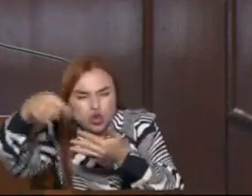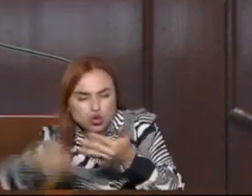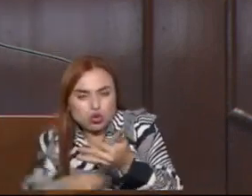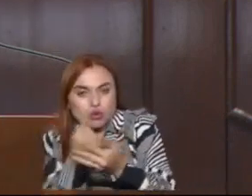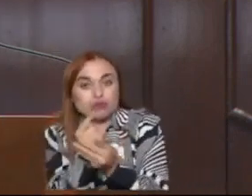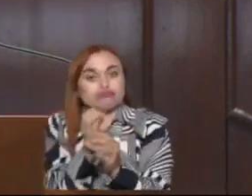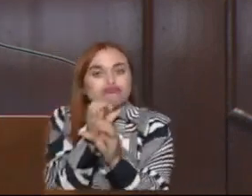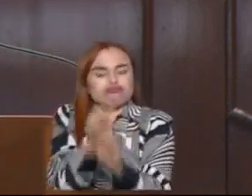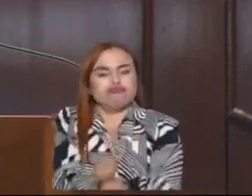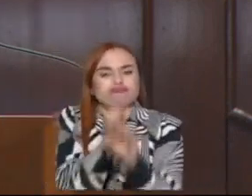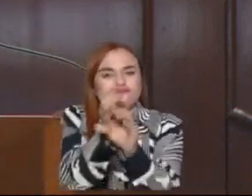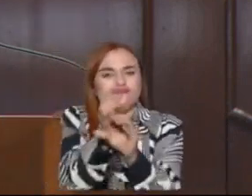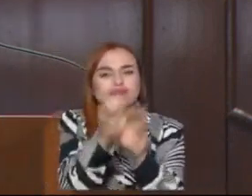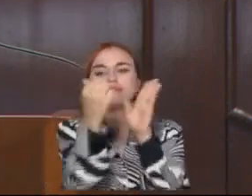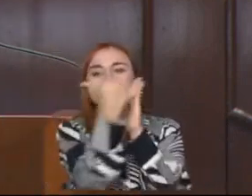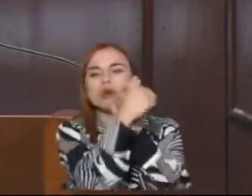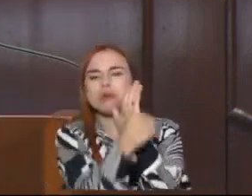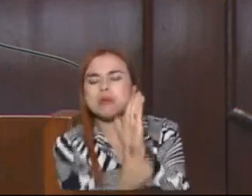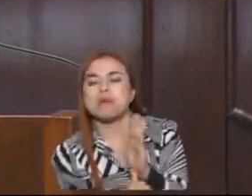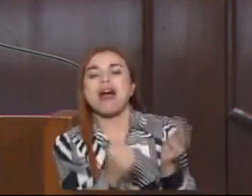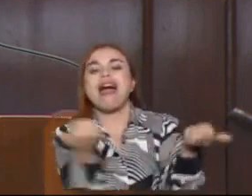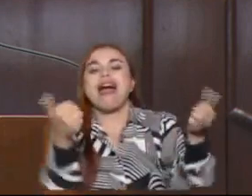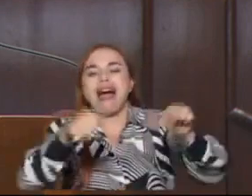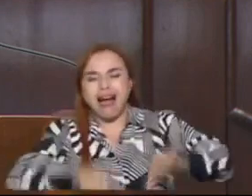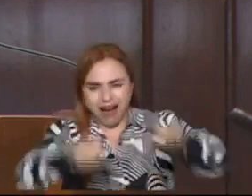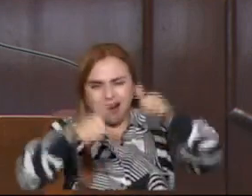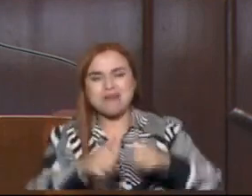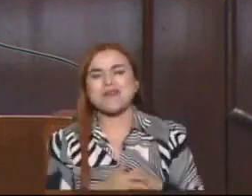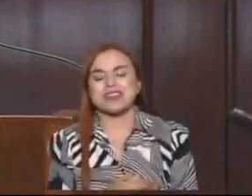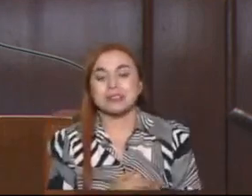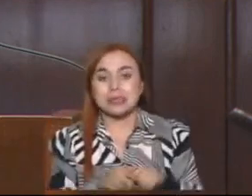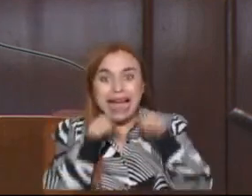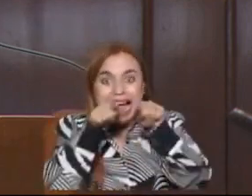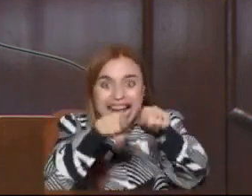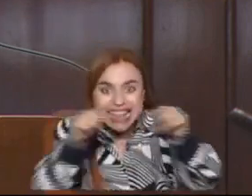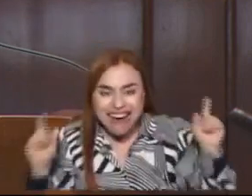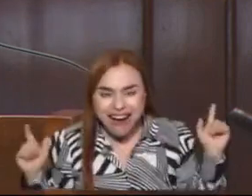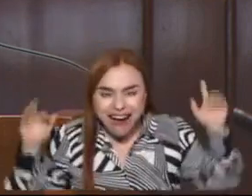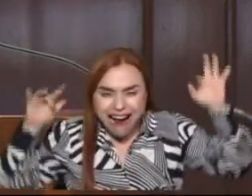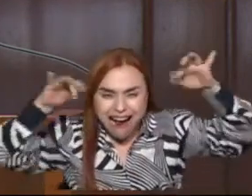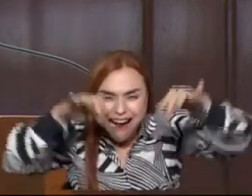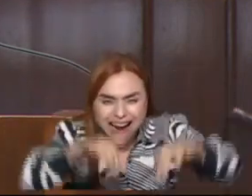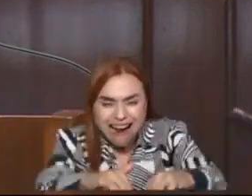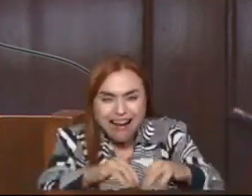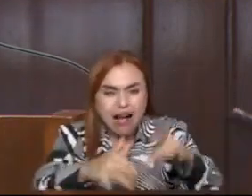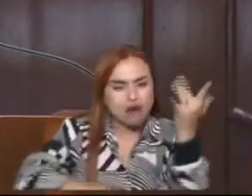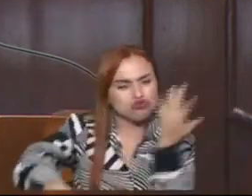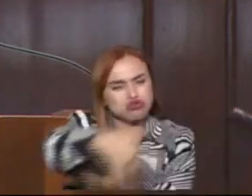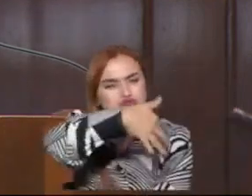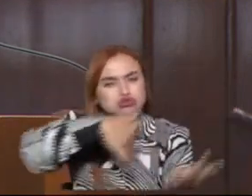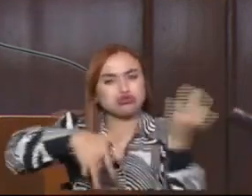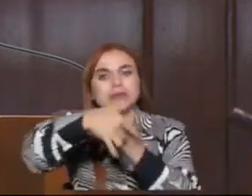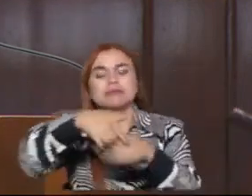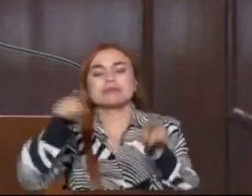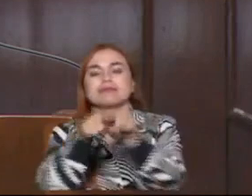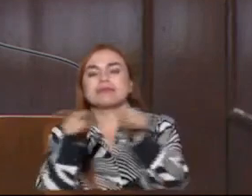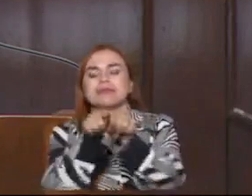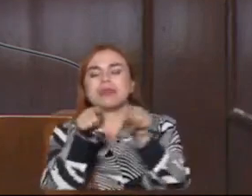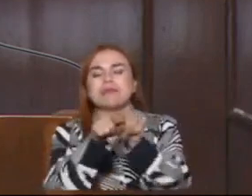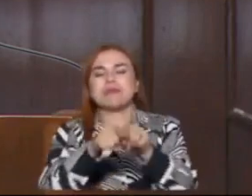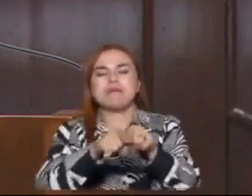congreso, Panamá ratificó su liderazgo mundial azul, anunciando la ampliación